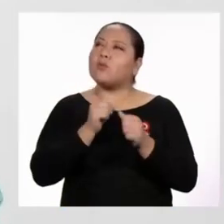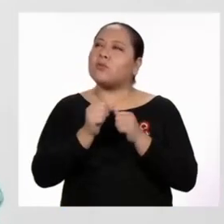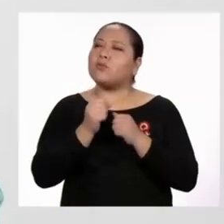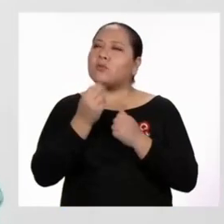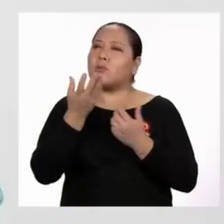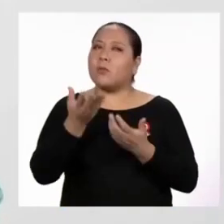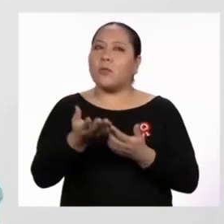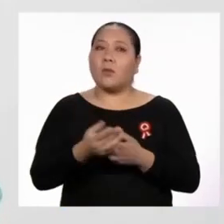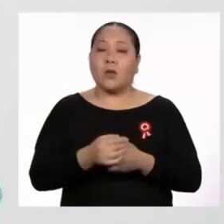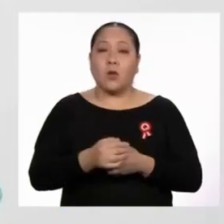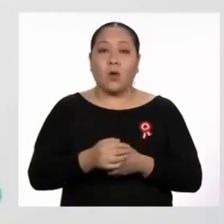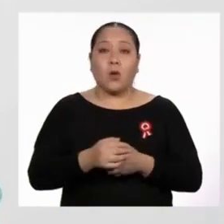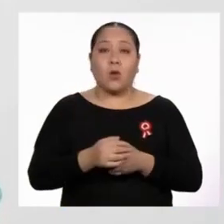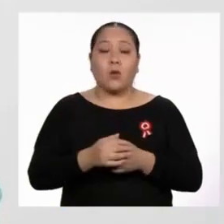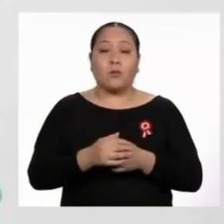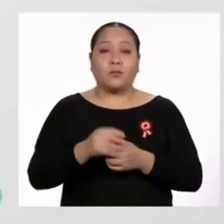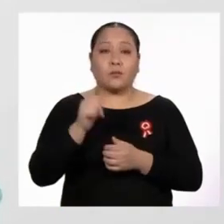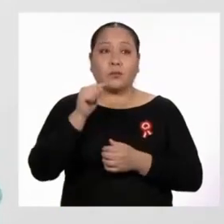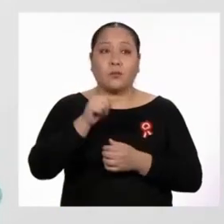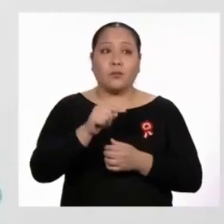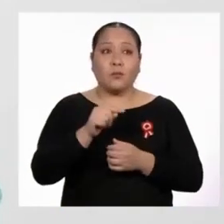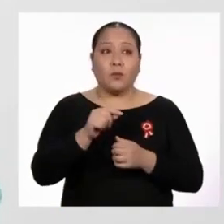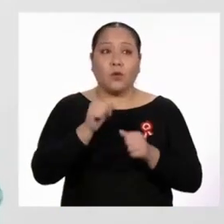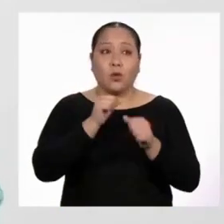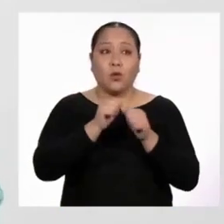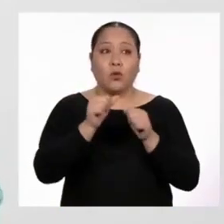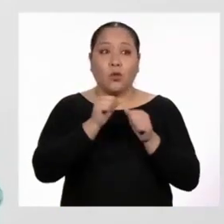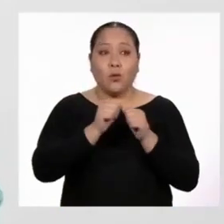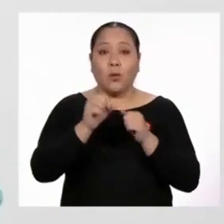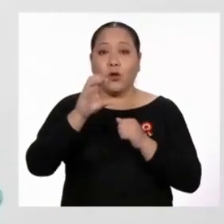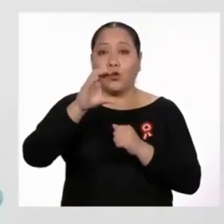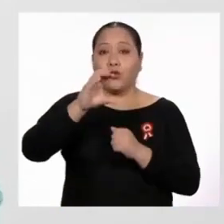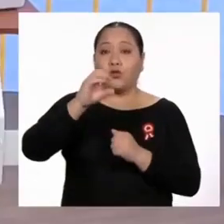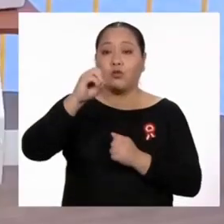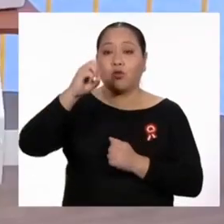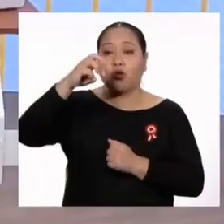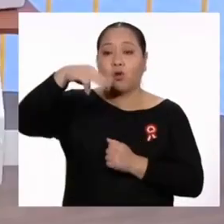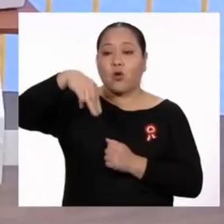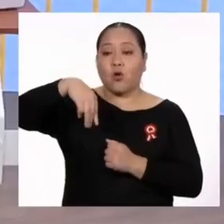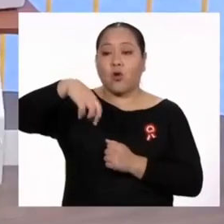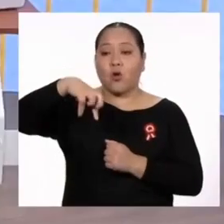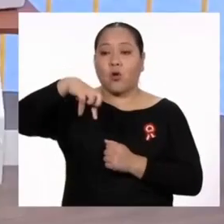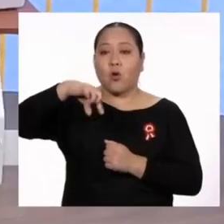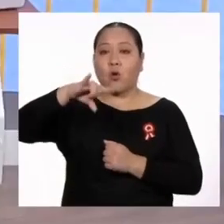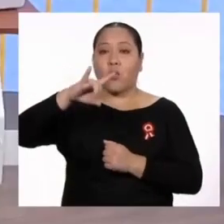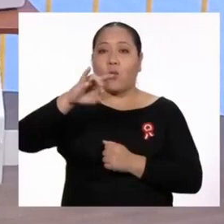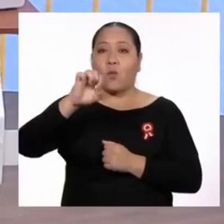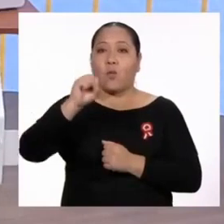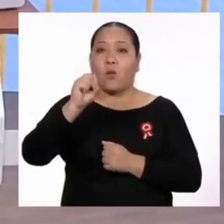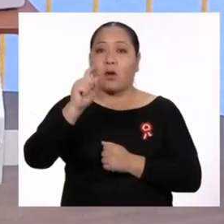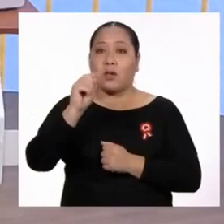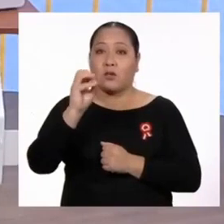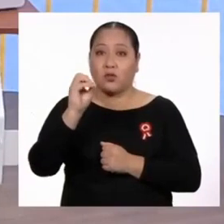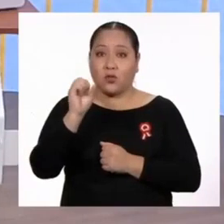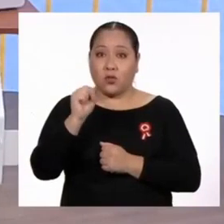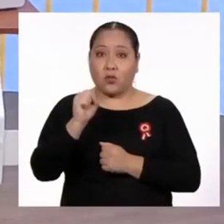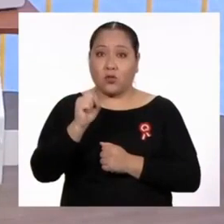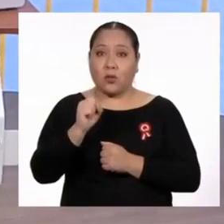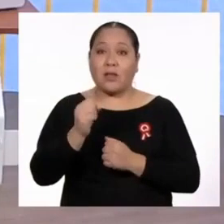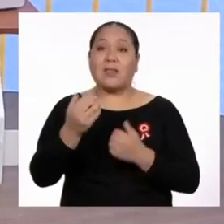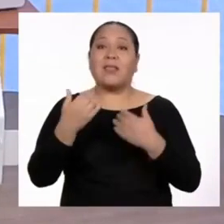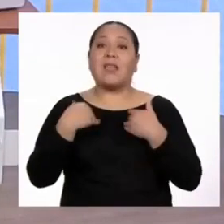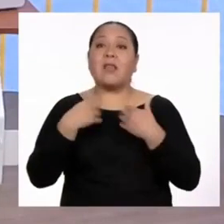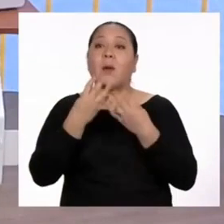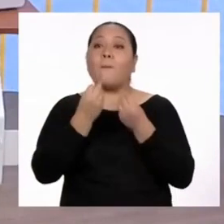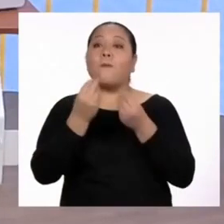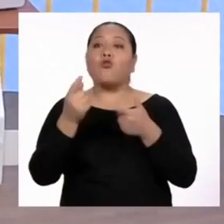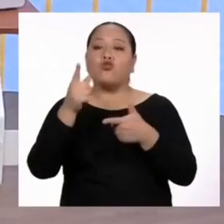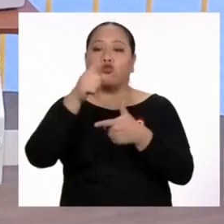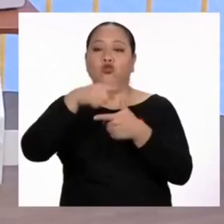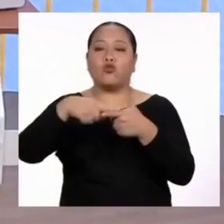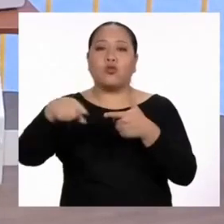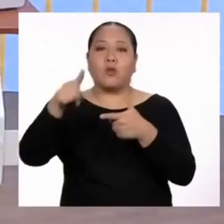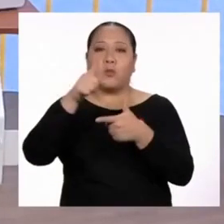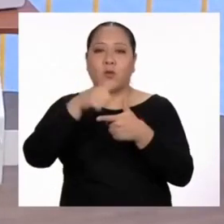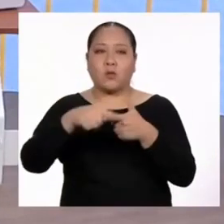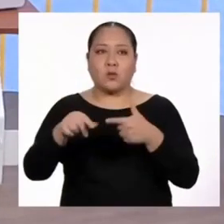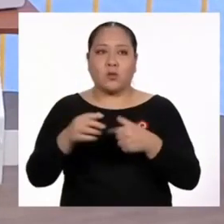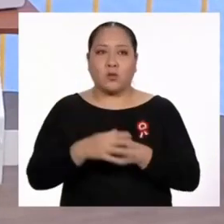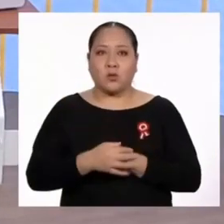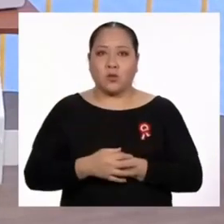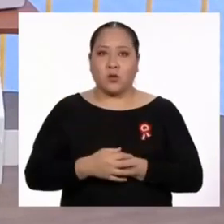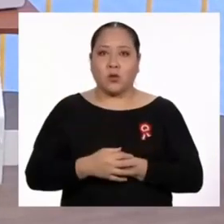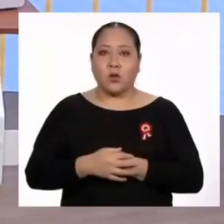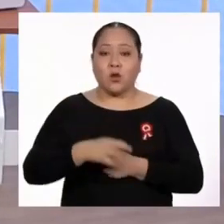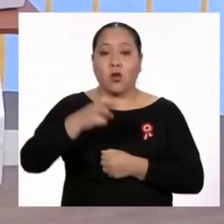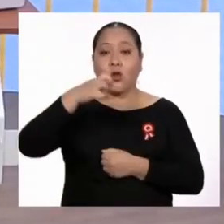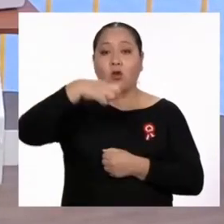2 divisores, los llamamos números compuestos. Los números primos solo tienen 2